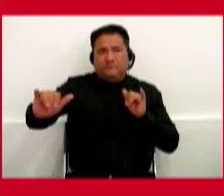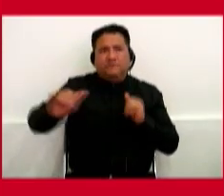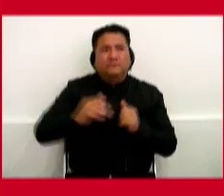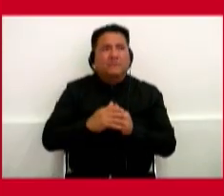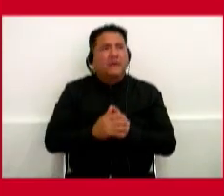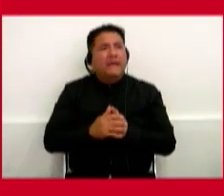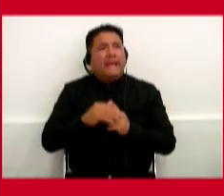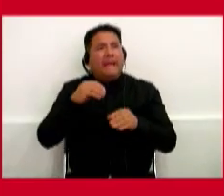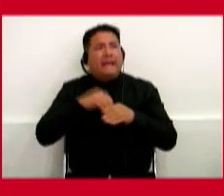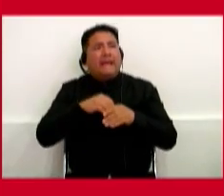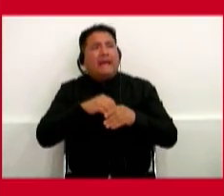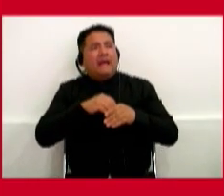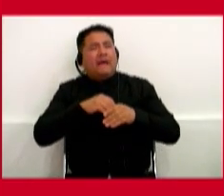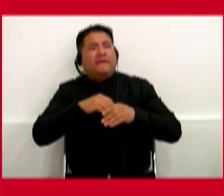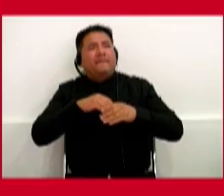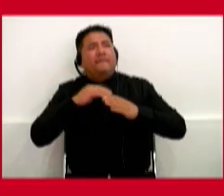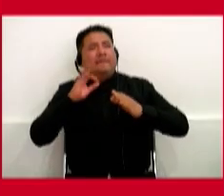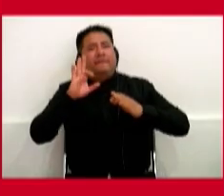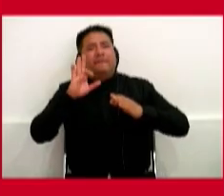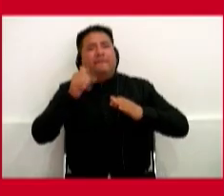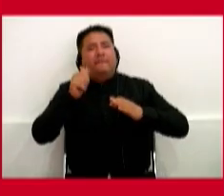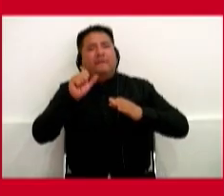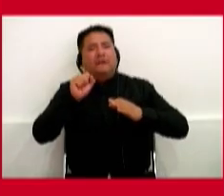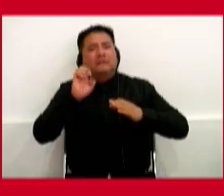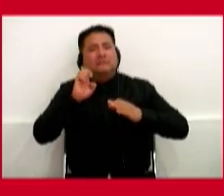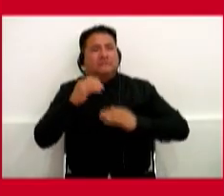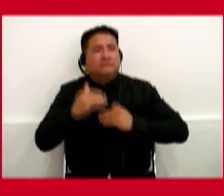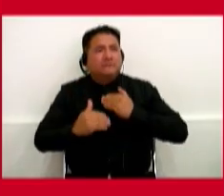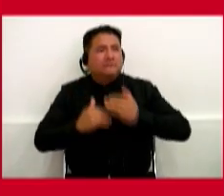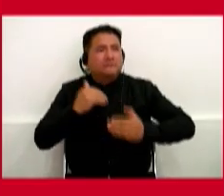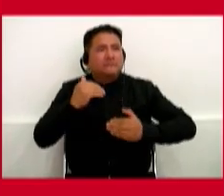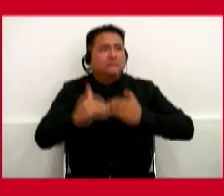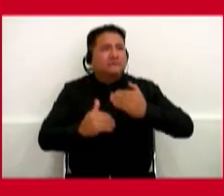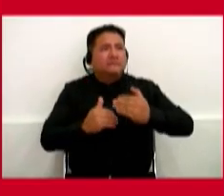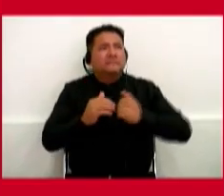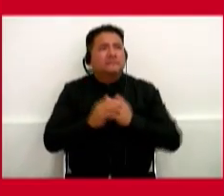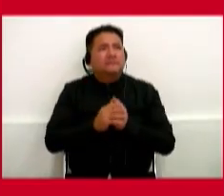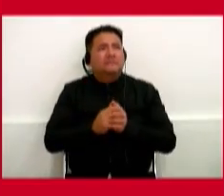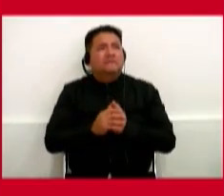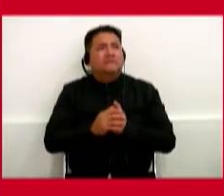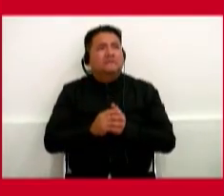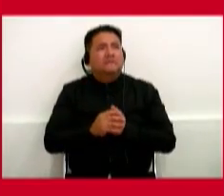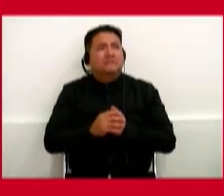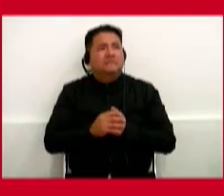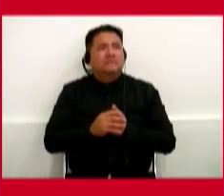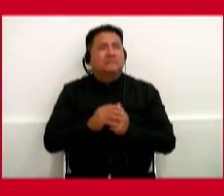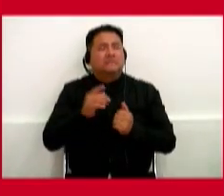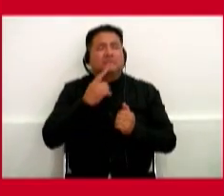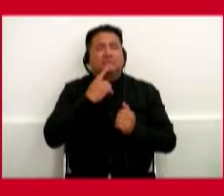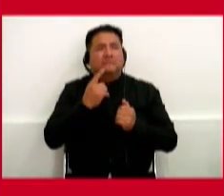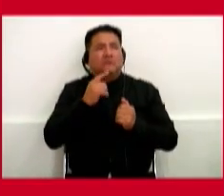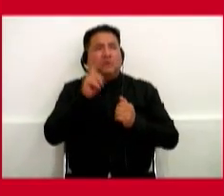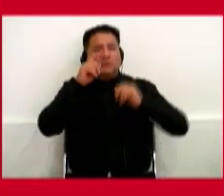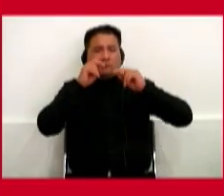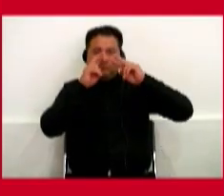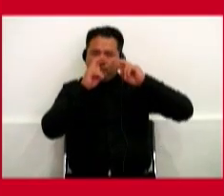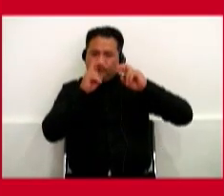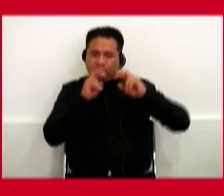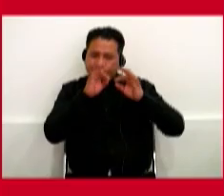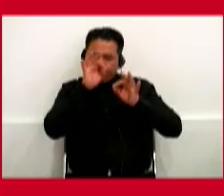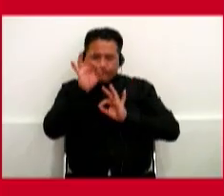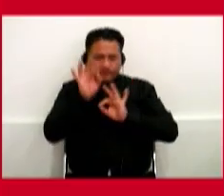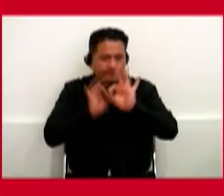Las fases del proyecto fueron 4 fases. Hablamos de una primera fase de un diagnóstico operacional, una fase de